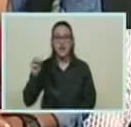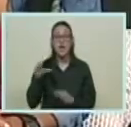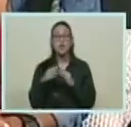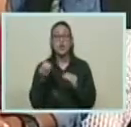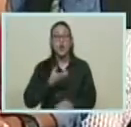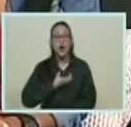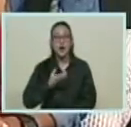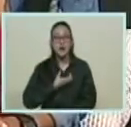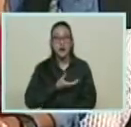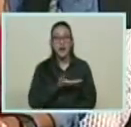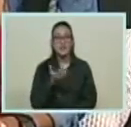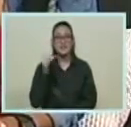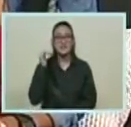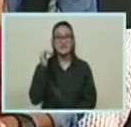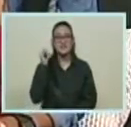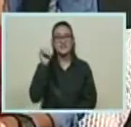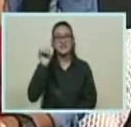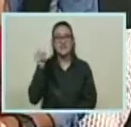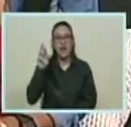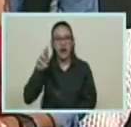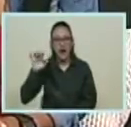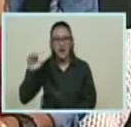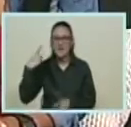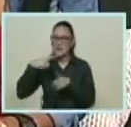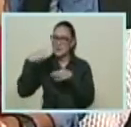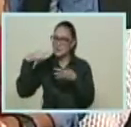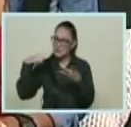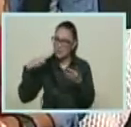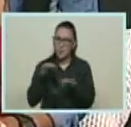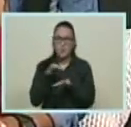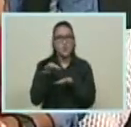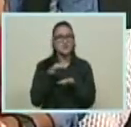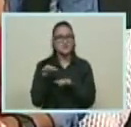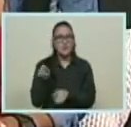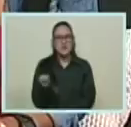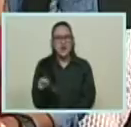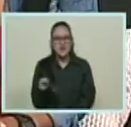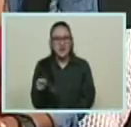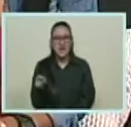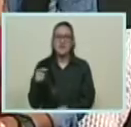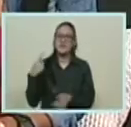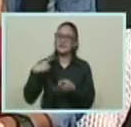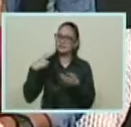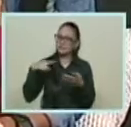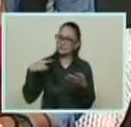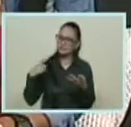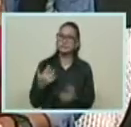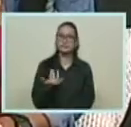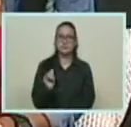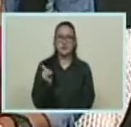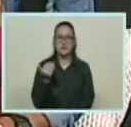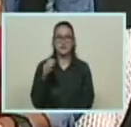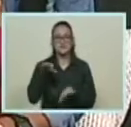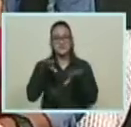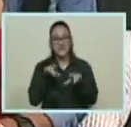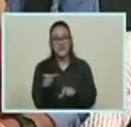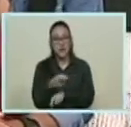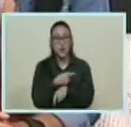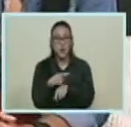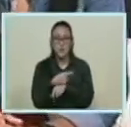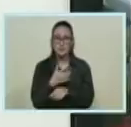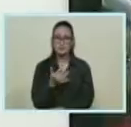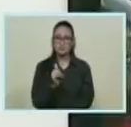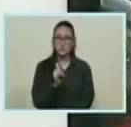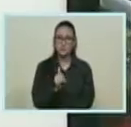Tuy, de Yare, de Independencia, de Paz Castillo, de Charallave, de Tomás Lander. Está conmigo el secretario de